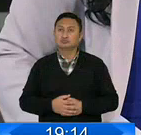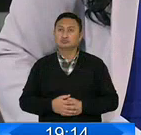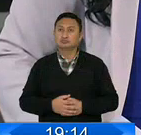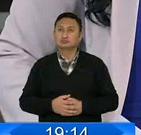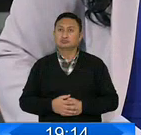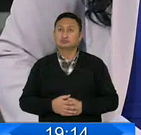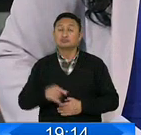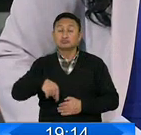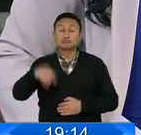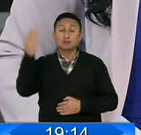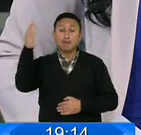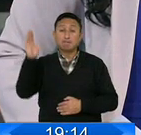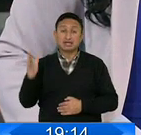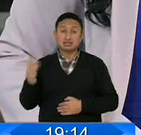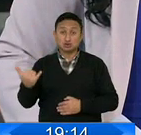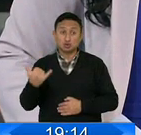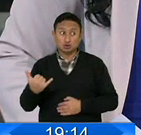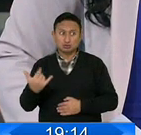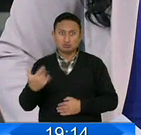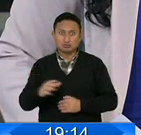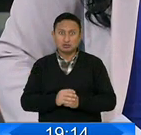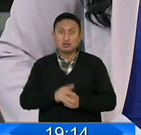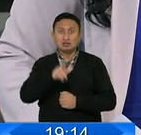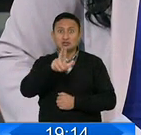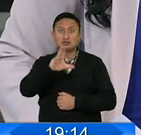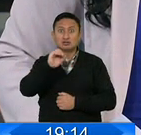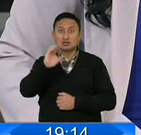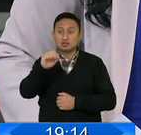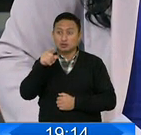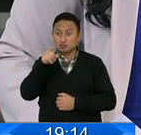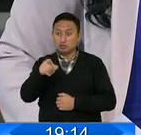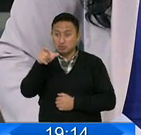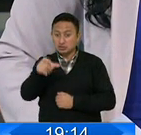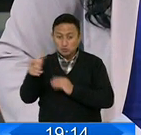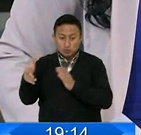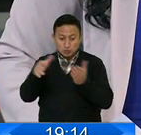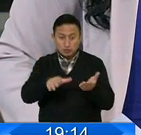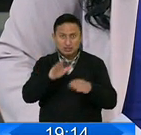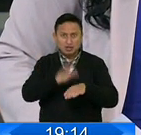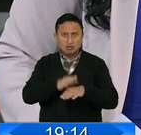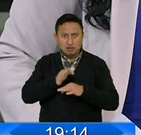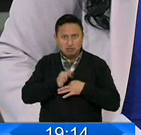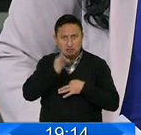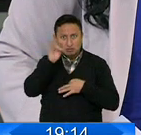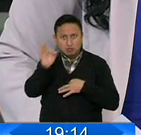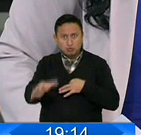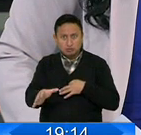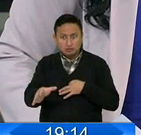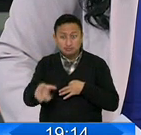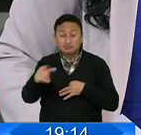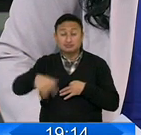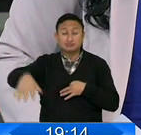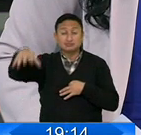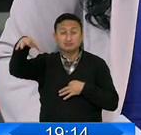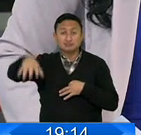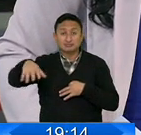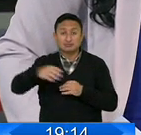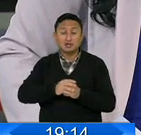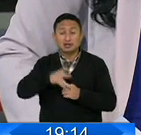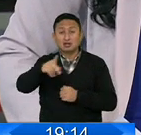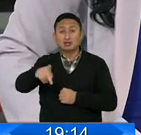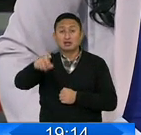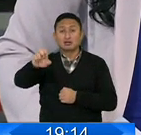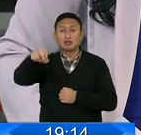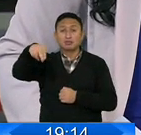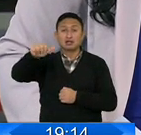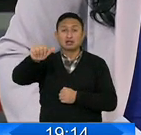Y Brasil está a punto de llegar a los 300.000 fallecidos por COVID-19. En el estado de Pernambuco,